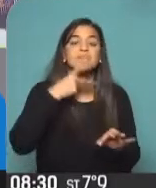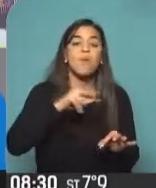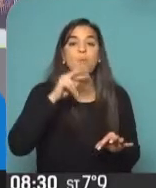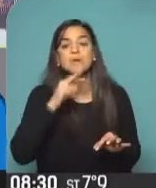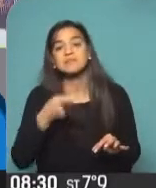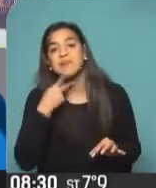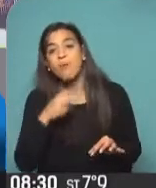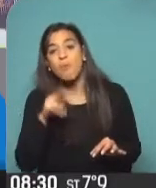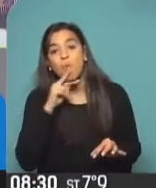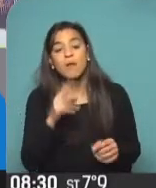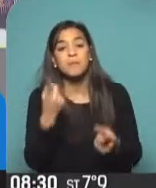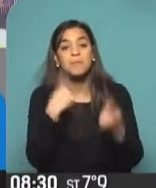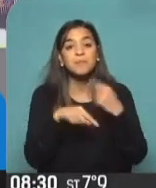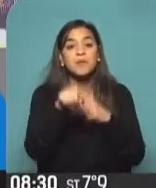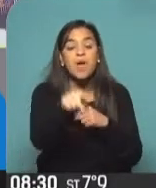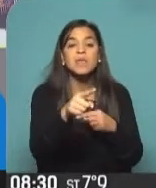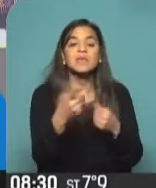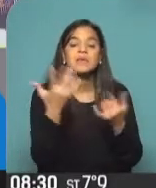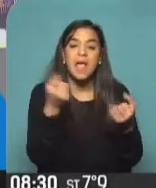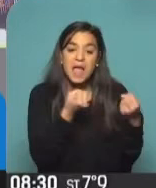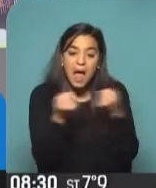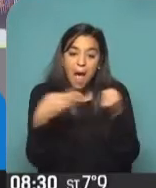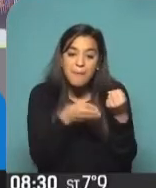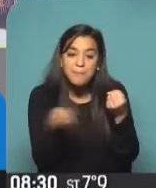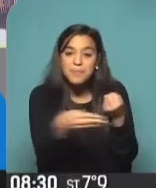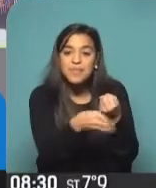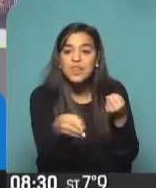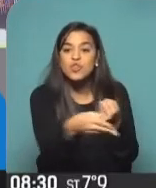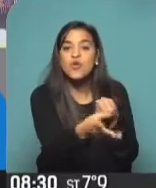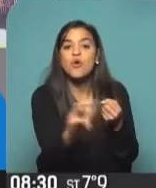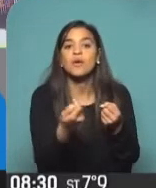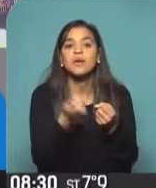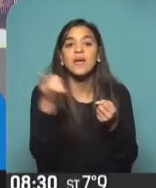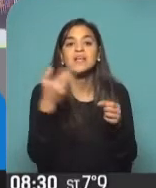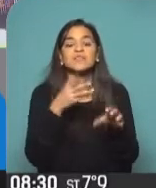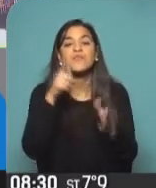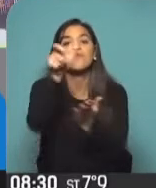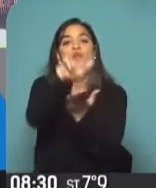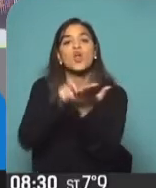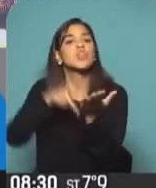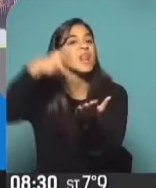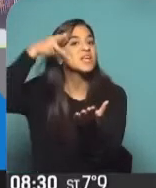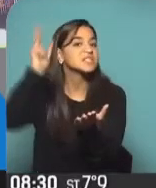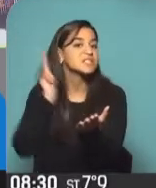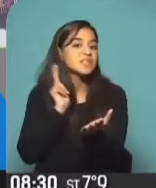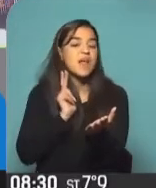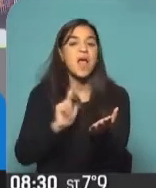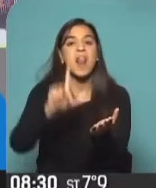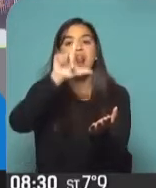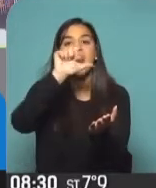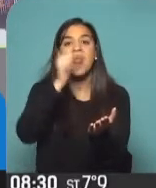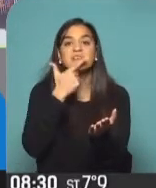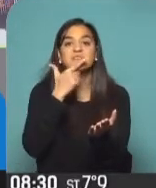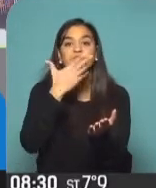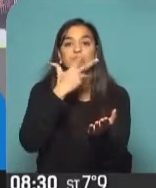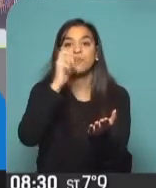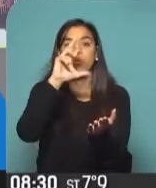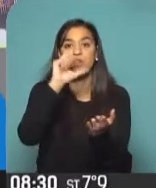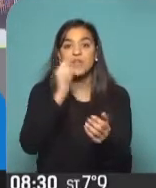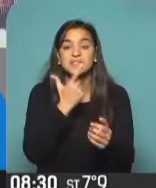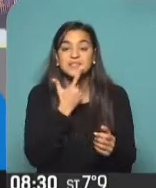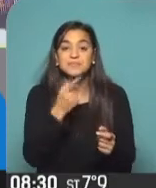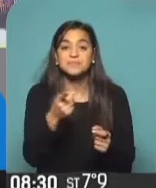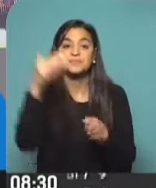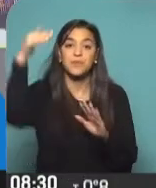pero donde vamos a hacer todo el camino que va casi a la frontera con chile va hasta las flores rodeo y